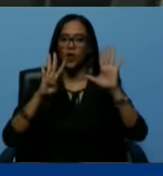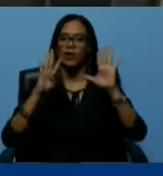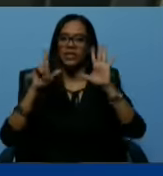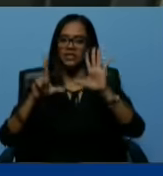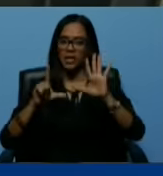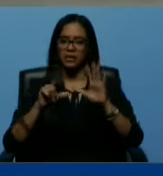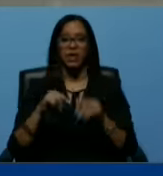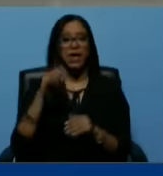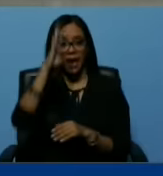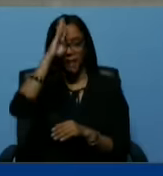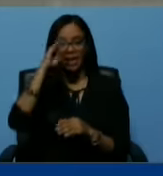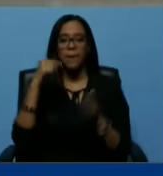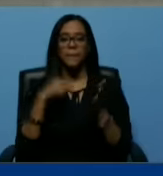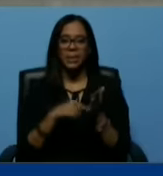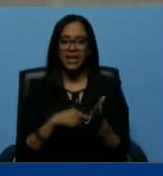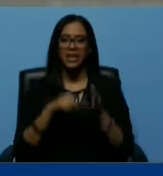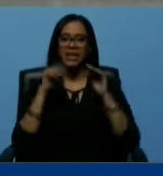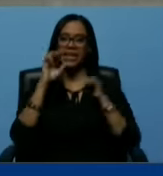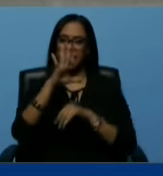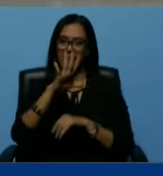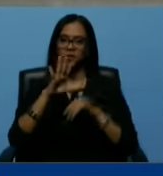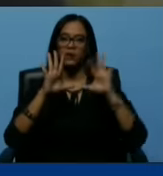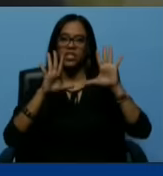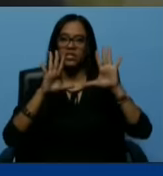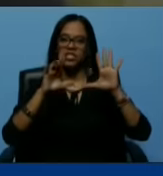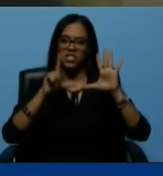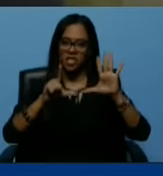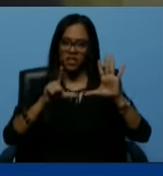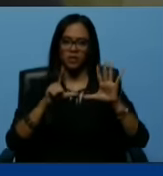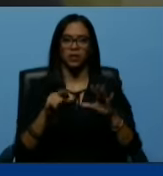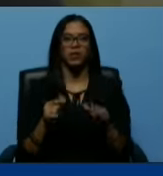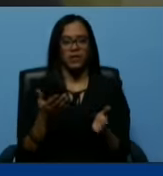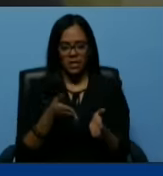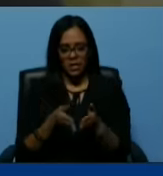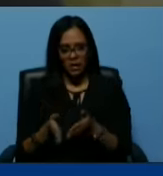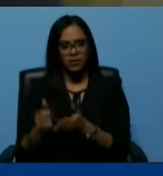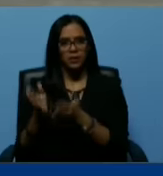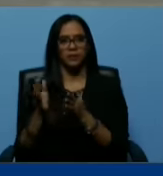Barinas, 1.517. Y así por el estilo.